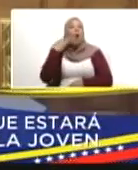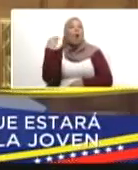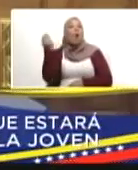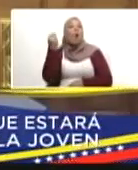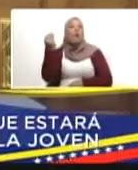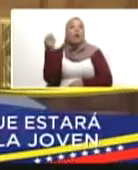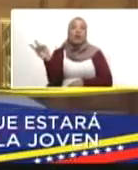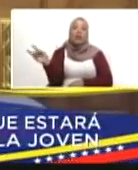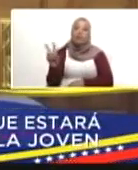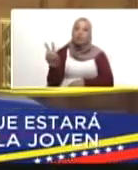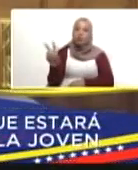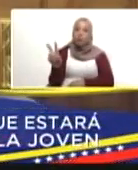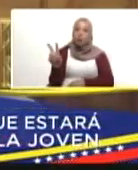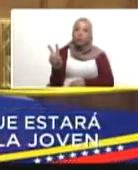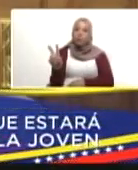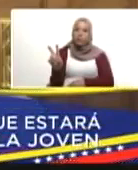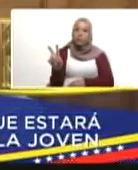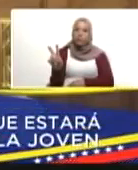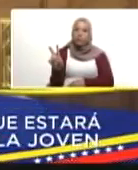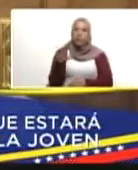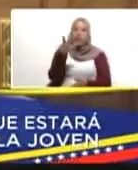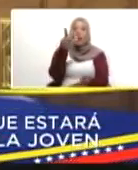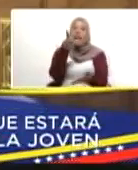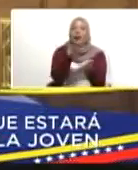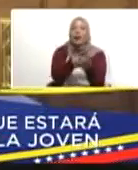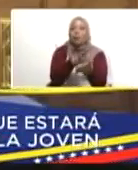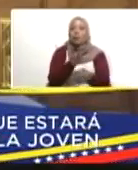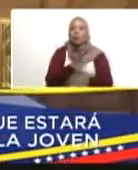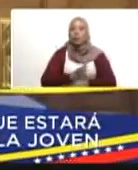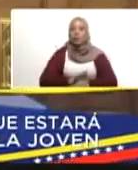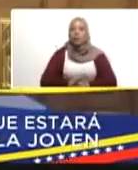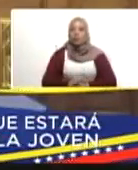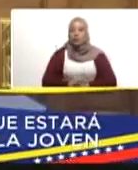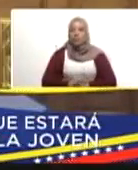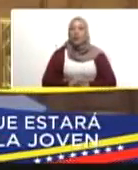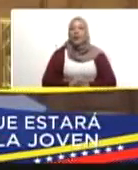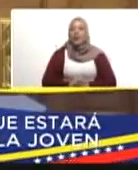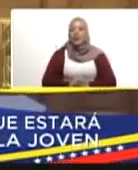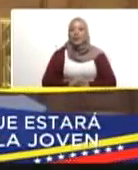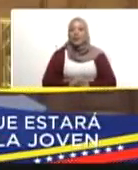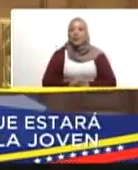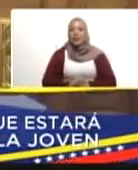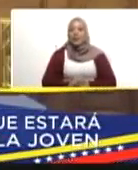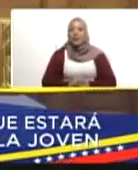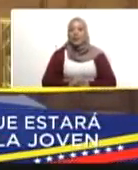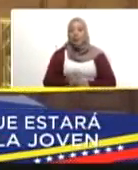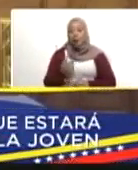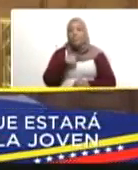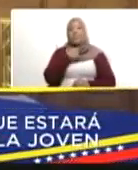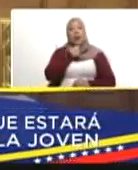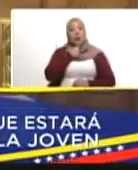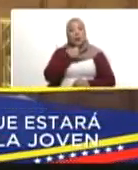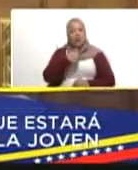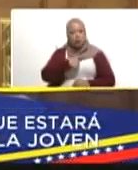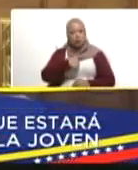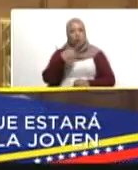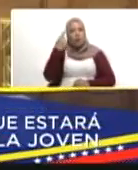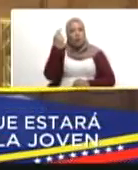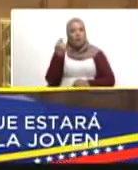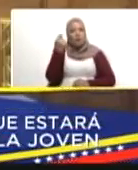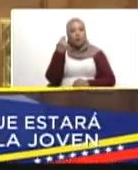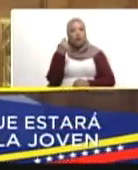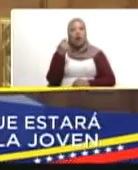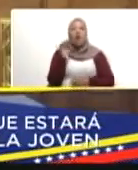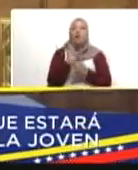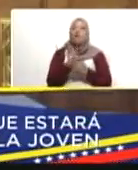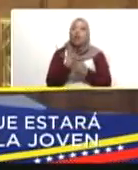Venezuela joven aprobado a mí me gusta ser diputado y erá muy feliz